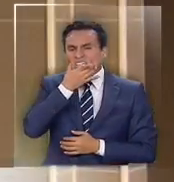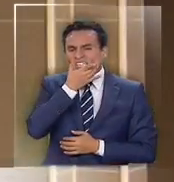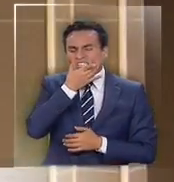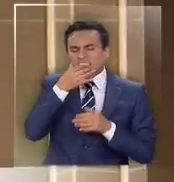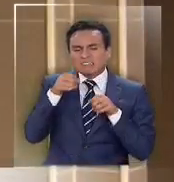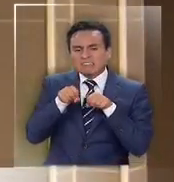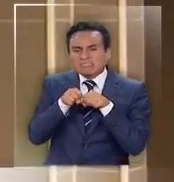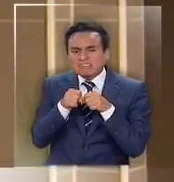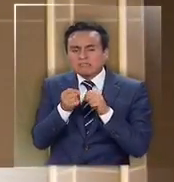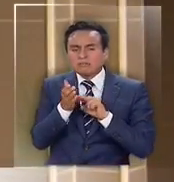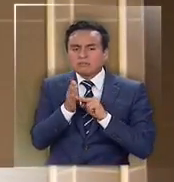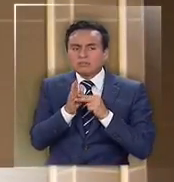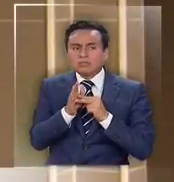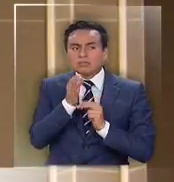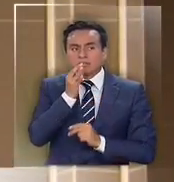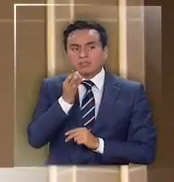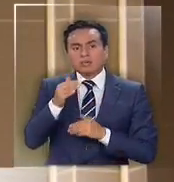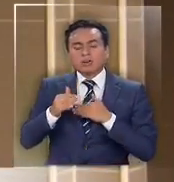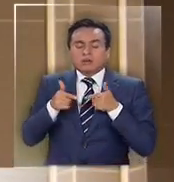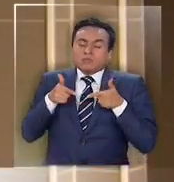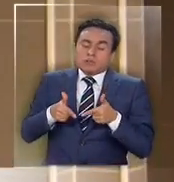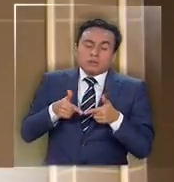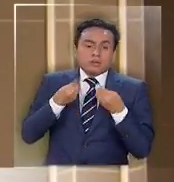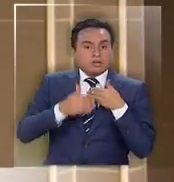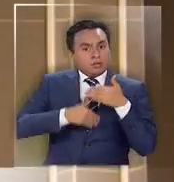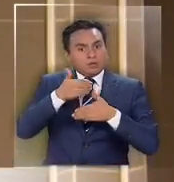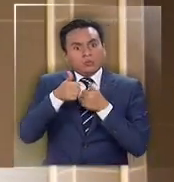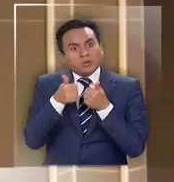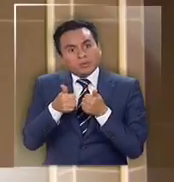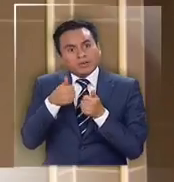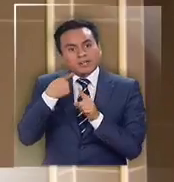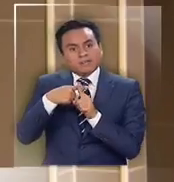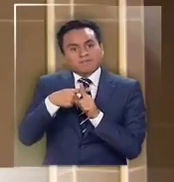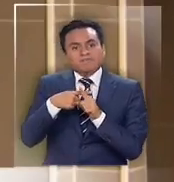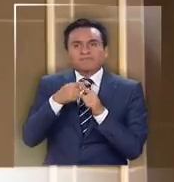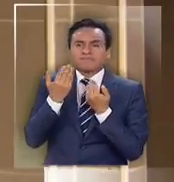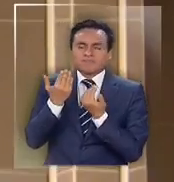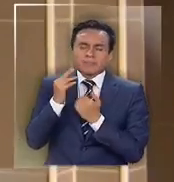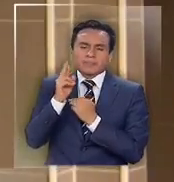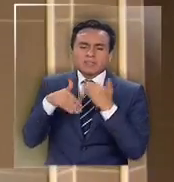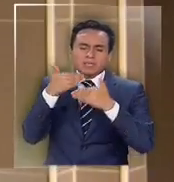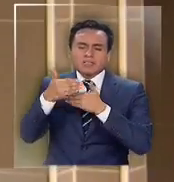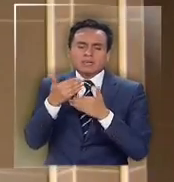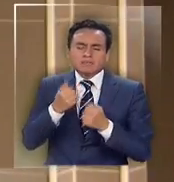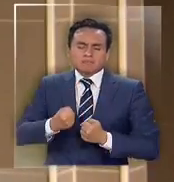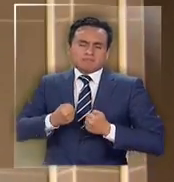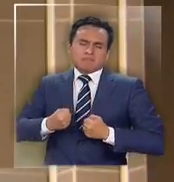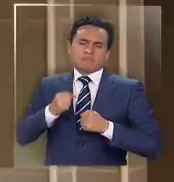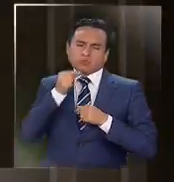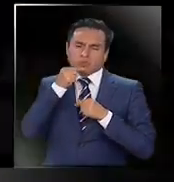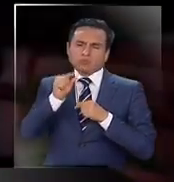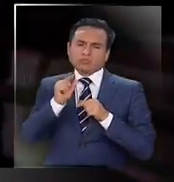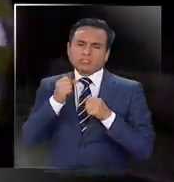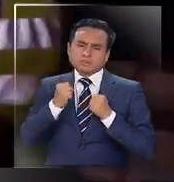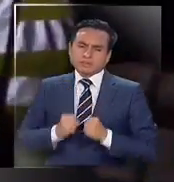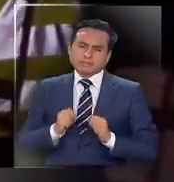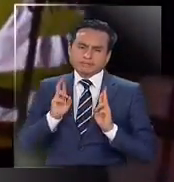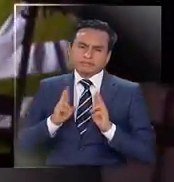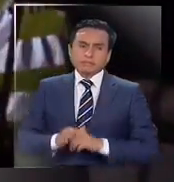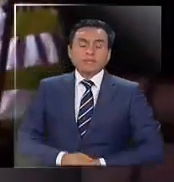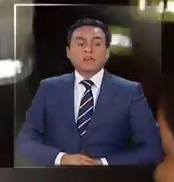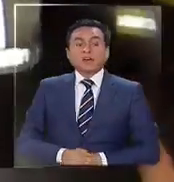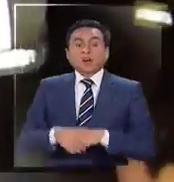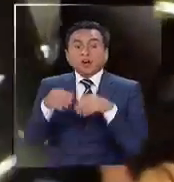Que afortunadamente ellos han evolucionado de buena manera y esperamos que vayan en recuperación lo más pronto posible. ¿Es